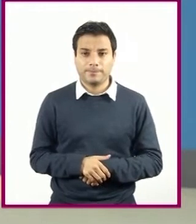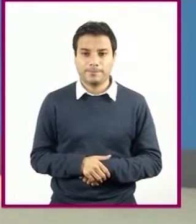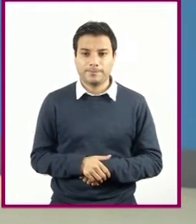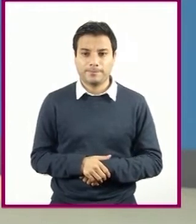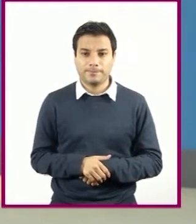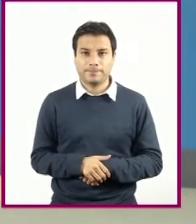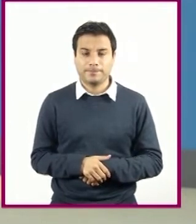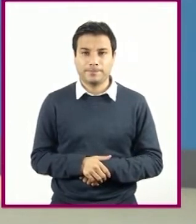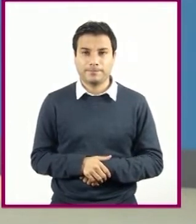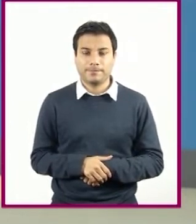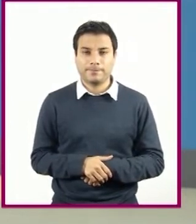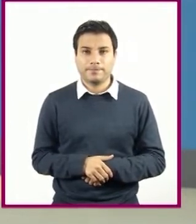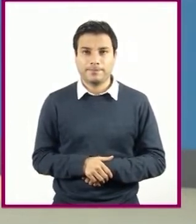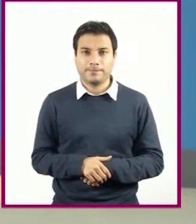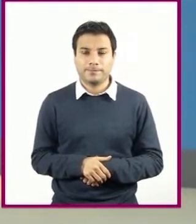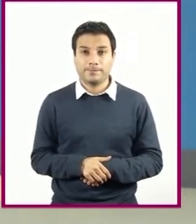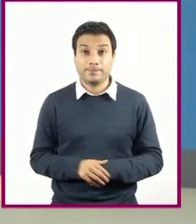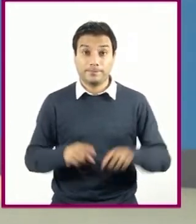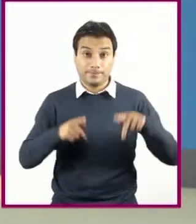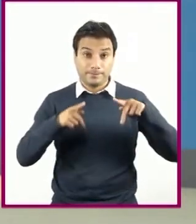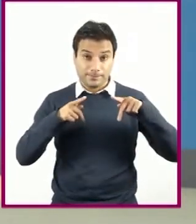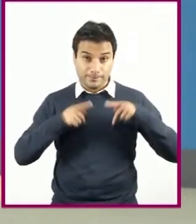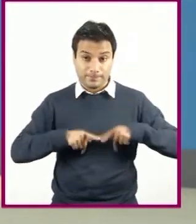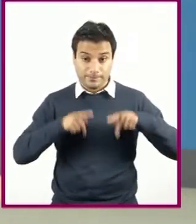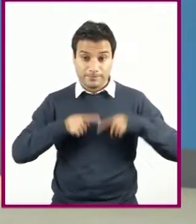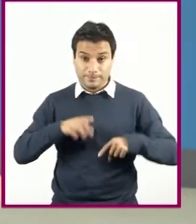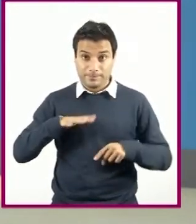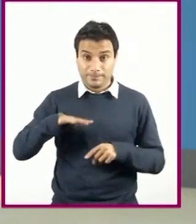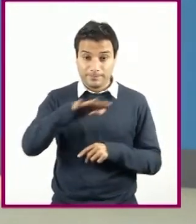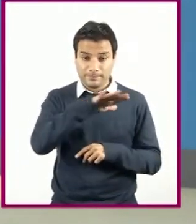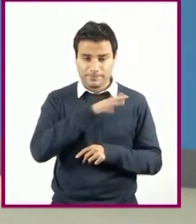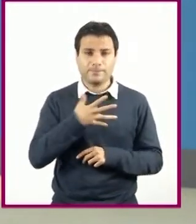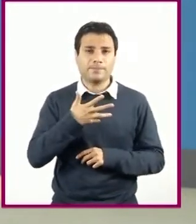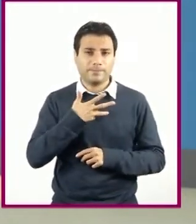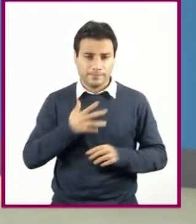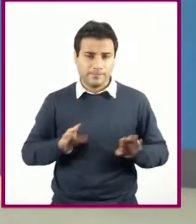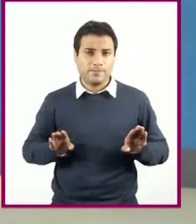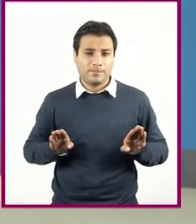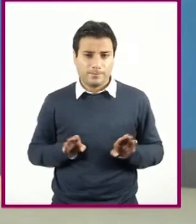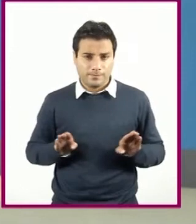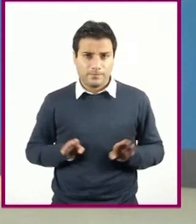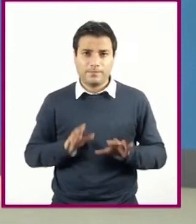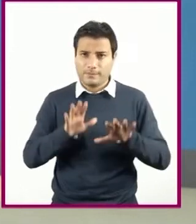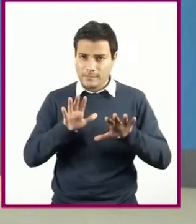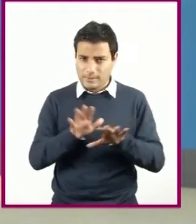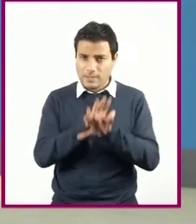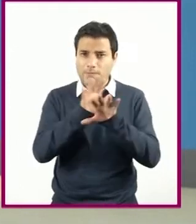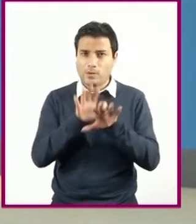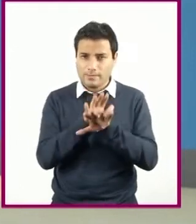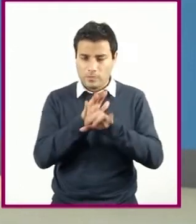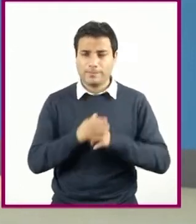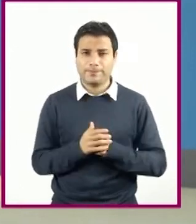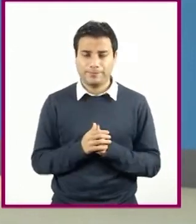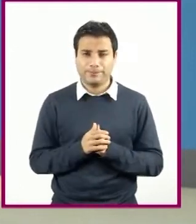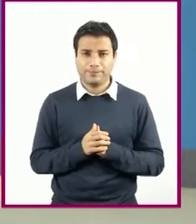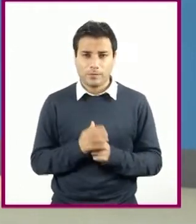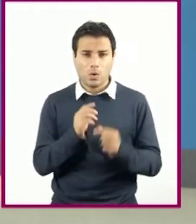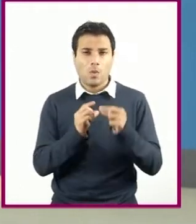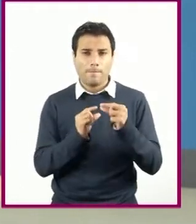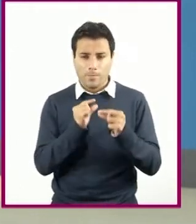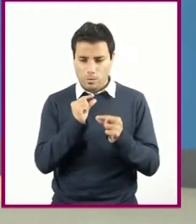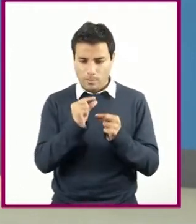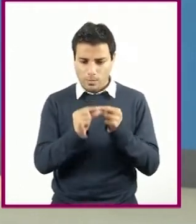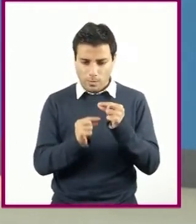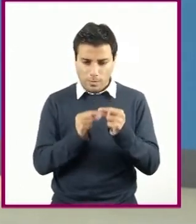La sociedad experimentó cambios en la forma de ser y estar en el mundo industrial. Poco a poco